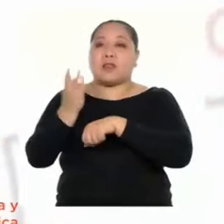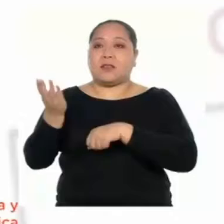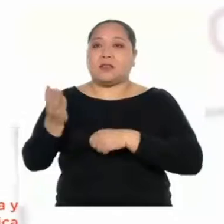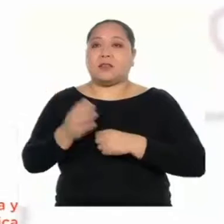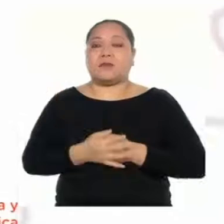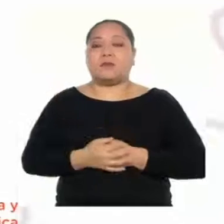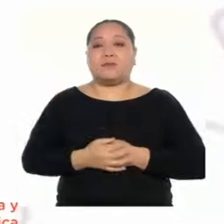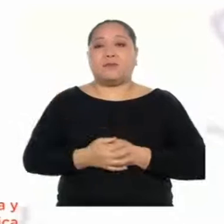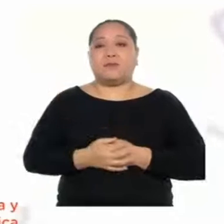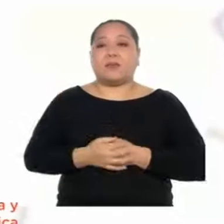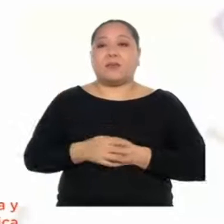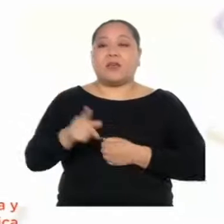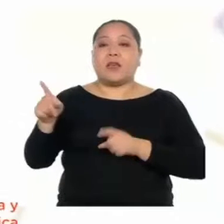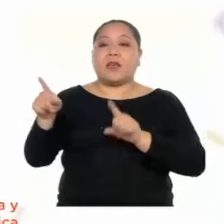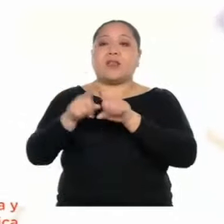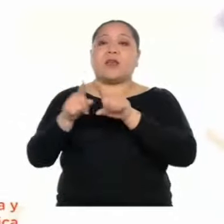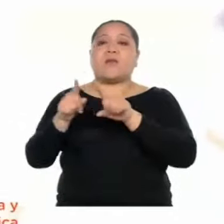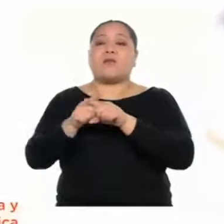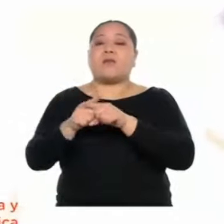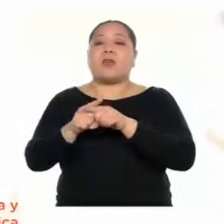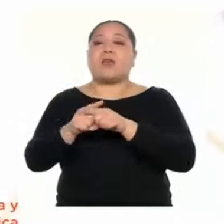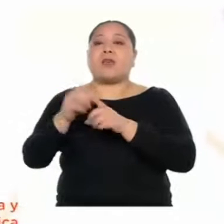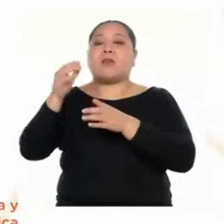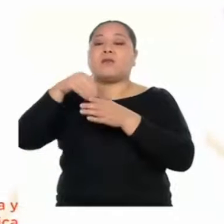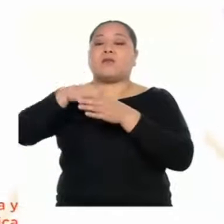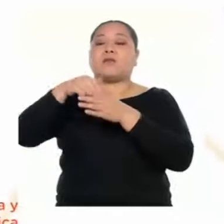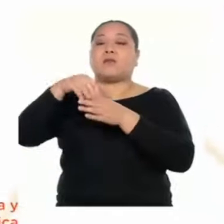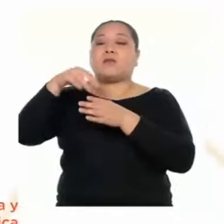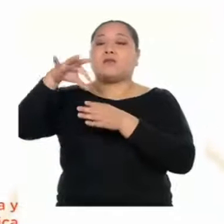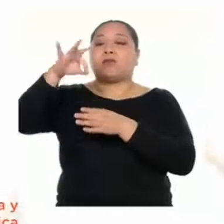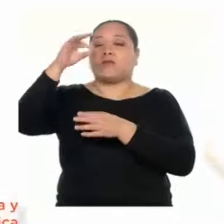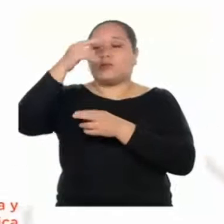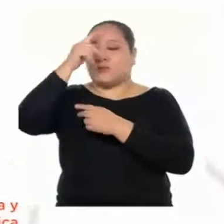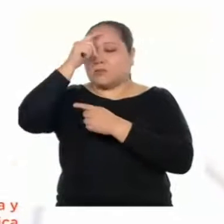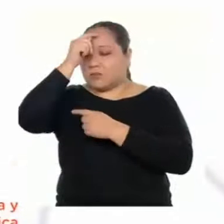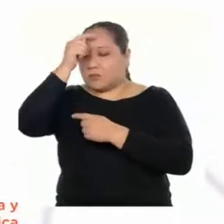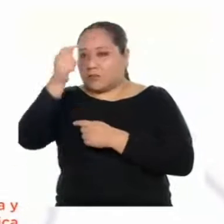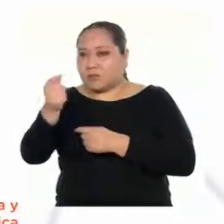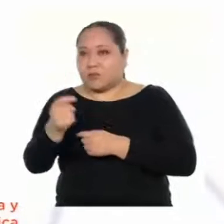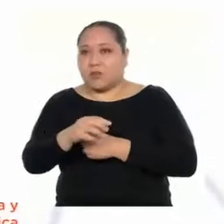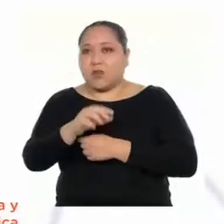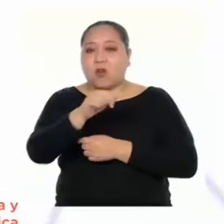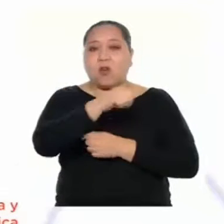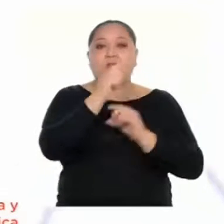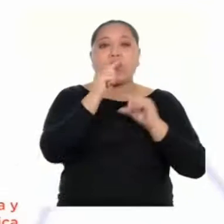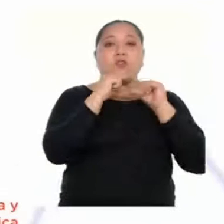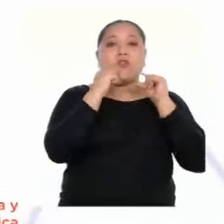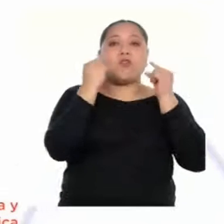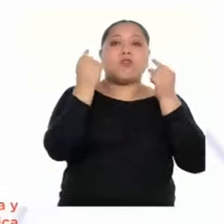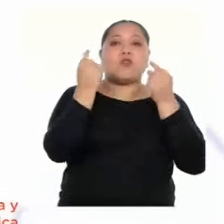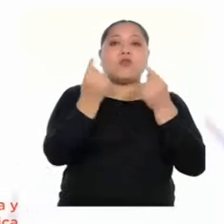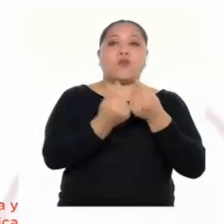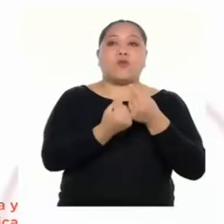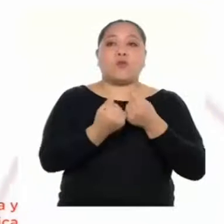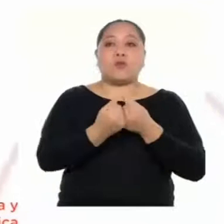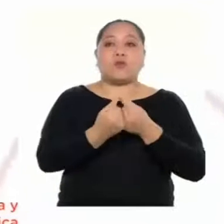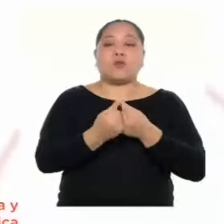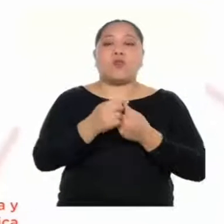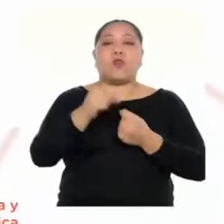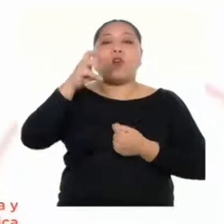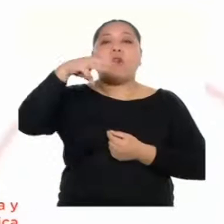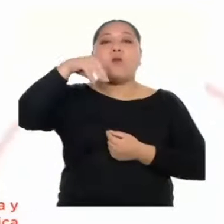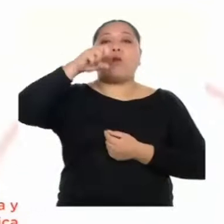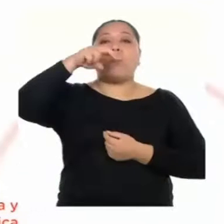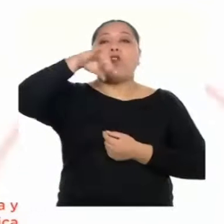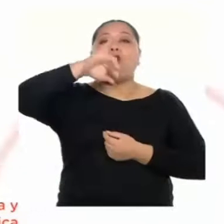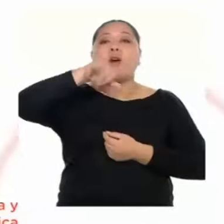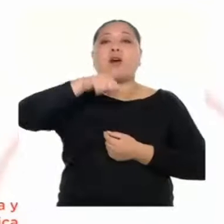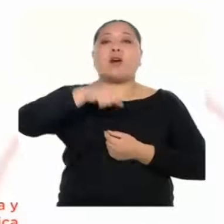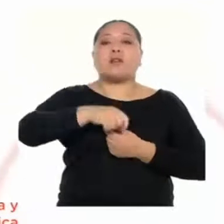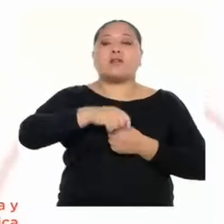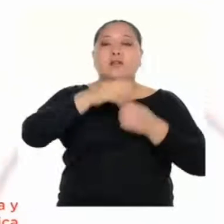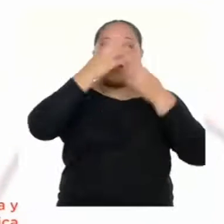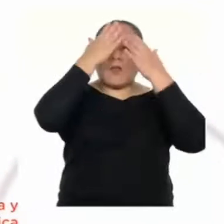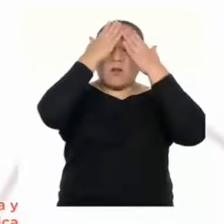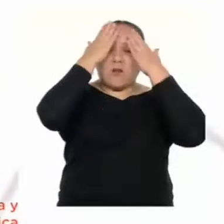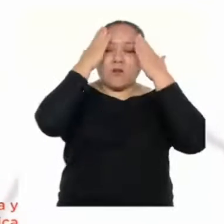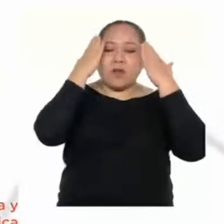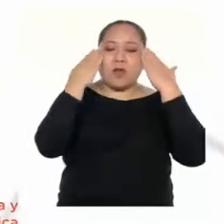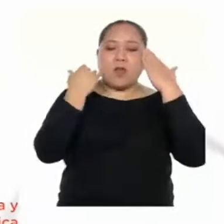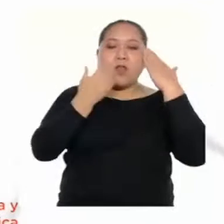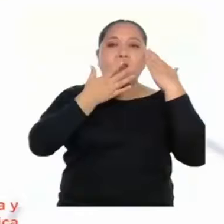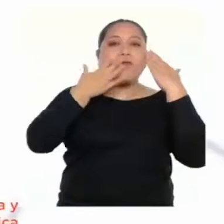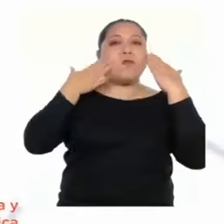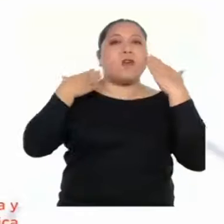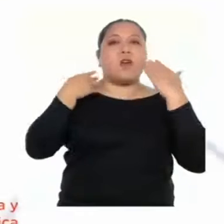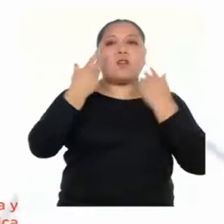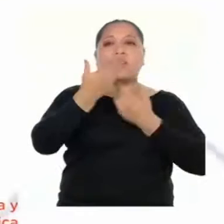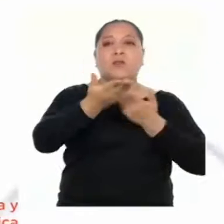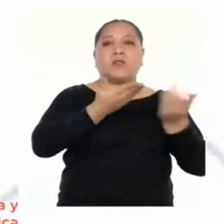monasterio, y el ejercicio de los votos solemnes. Otro de los grupos fueron el relativo a las monjas de velo blanco, que llevaban